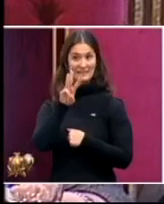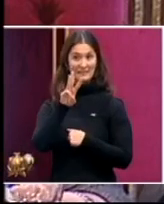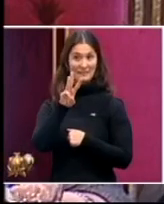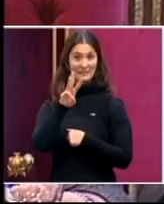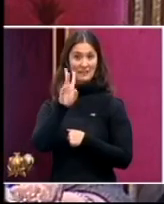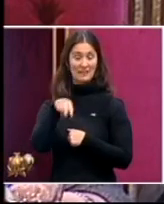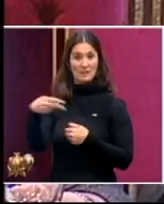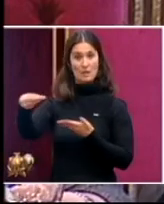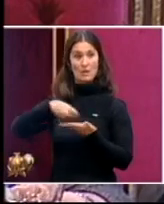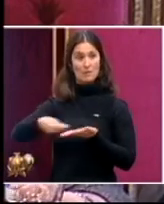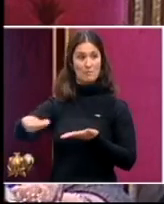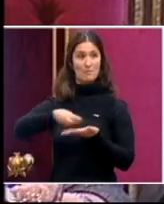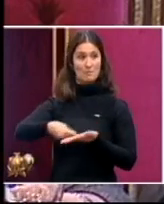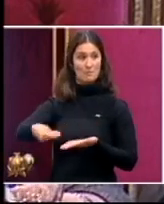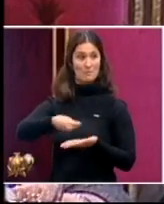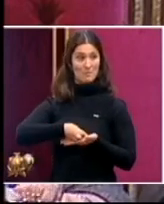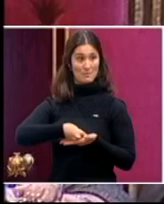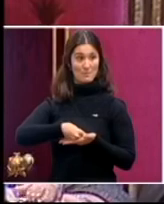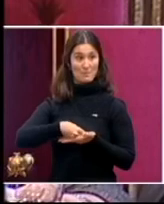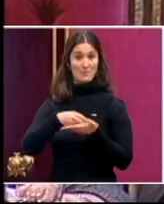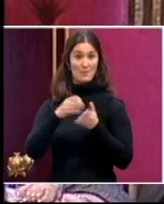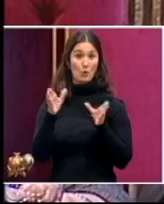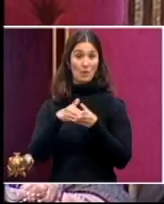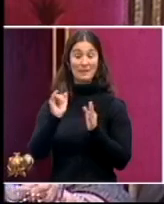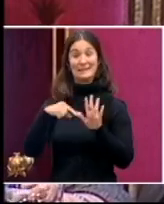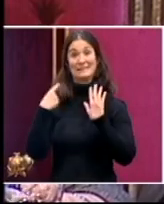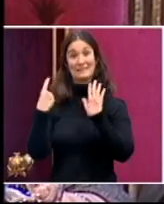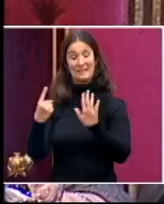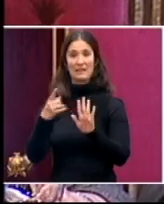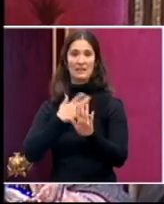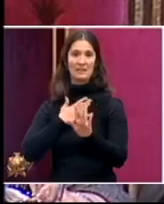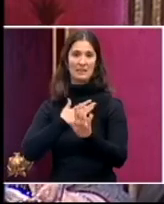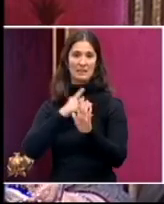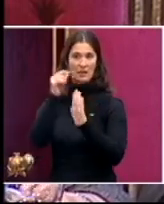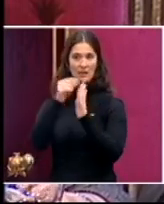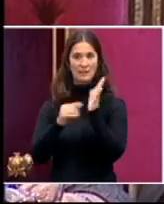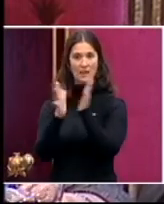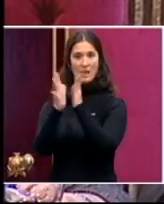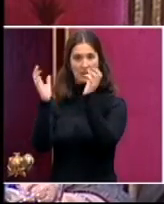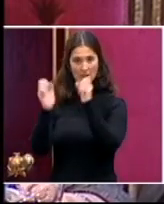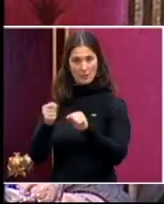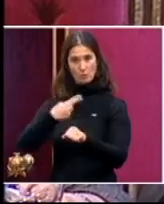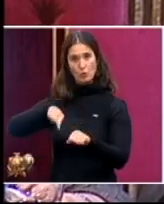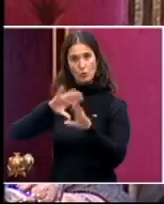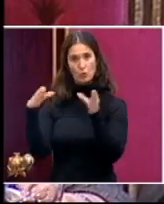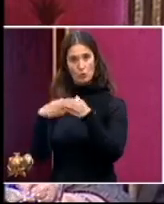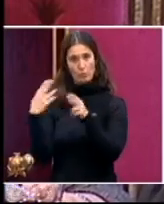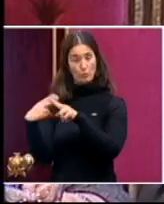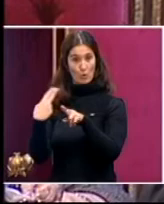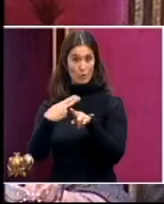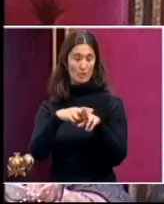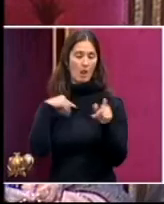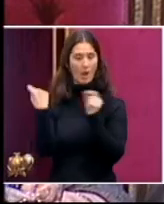que son de solicitud expresa por parte colectiva y otras 6 que son aspectos consensuados por todos los grupos políticos